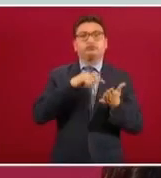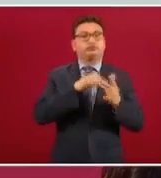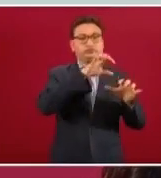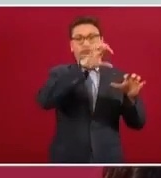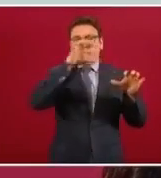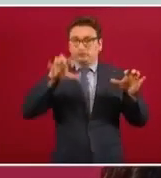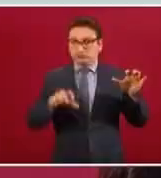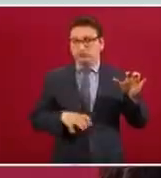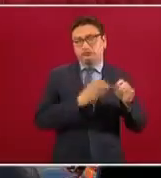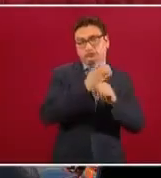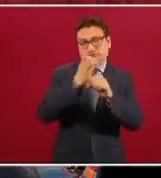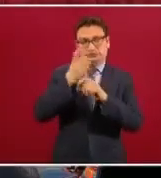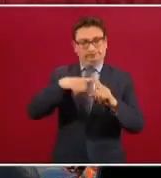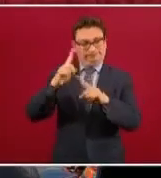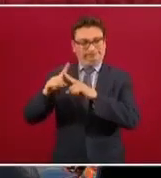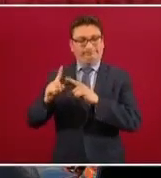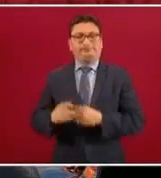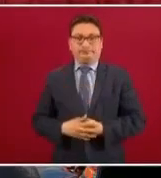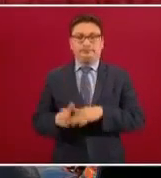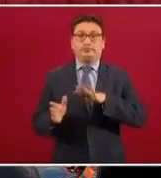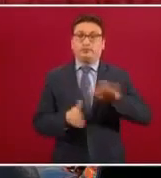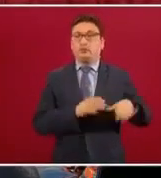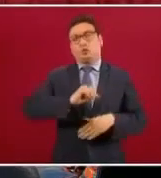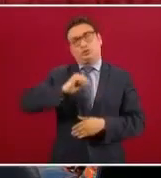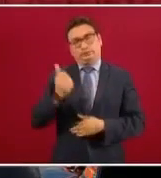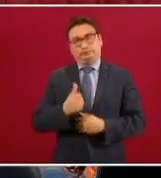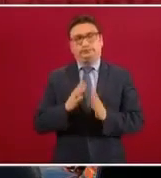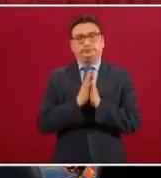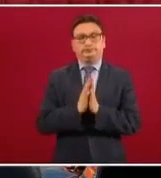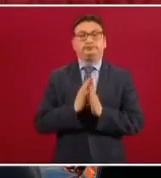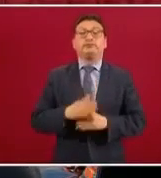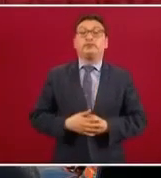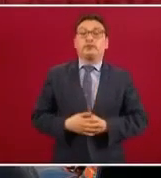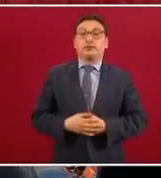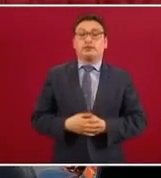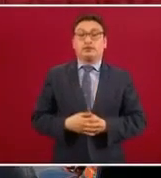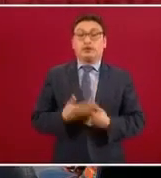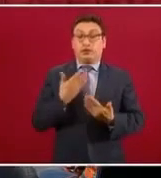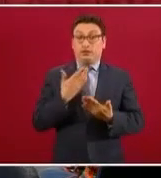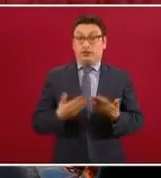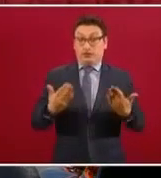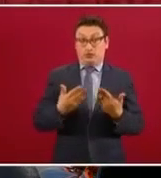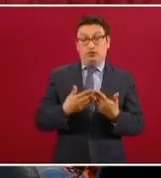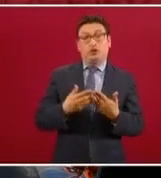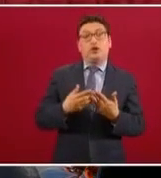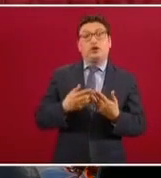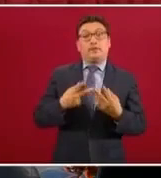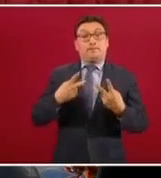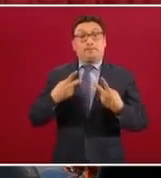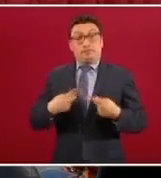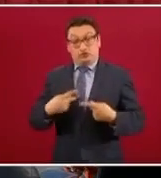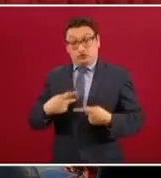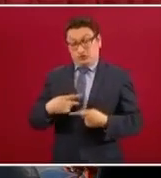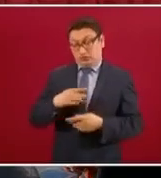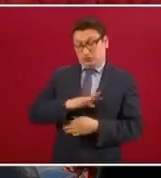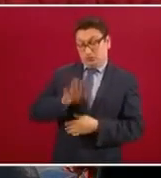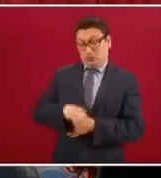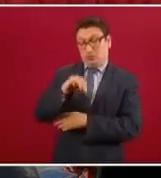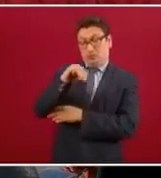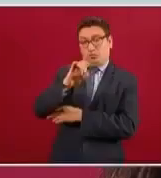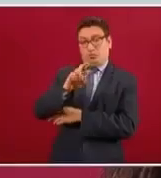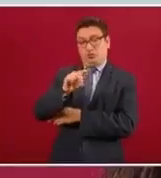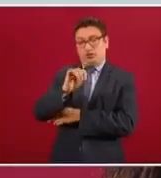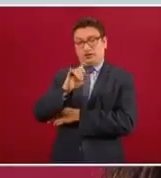entidades federativas. La siguiente, por favor. Cuando lo vemos por mortalidad, aquí me interesaría